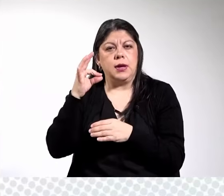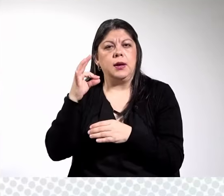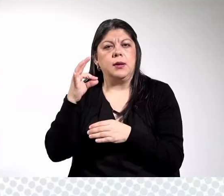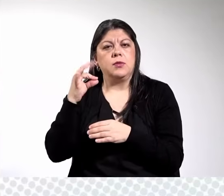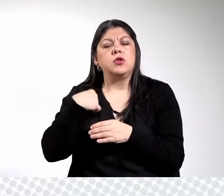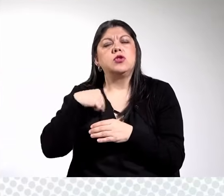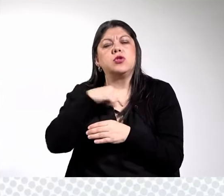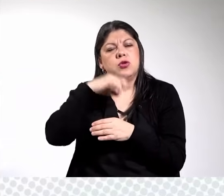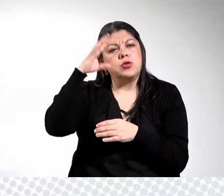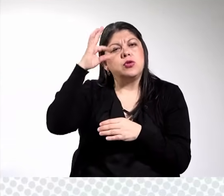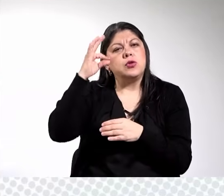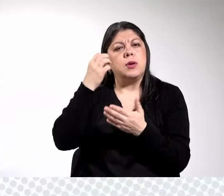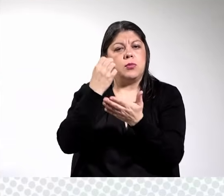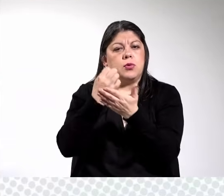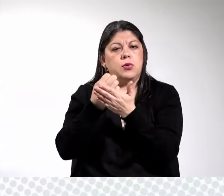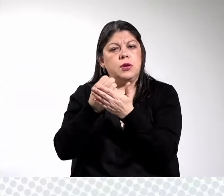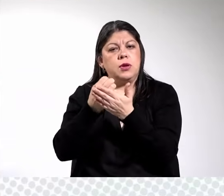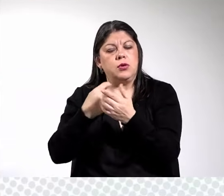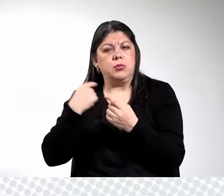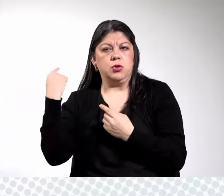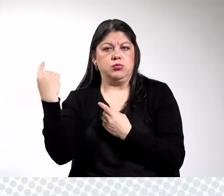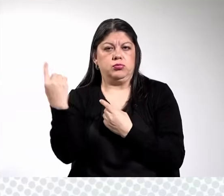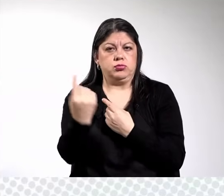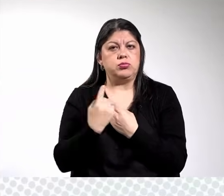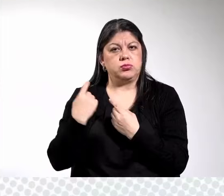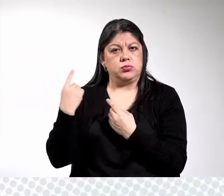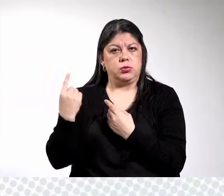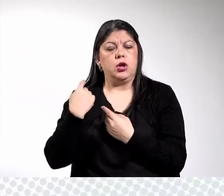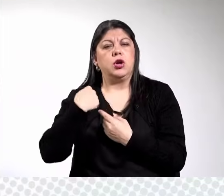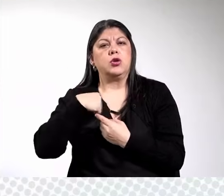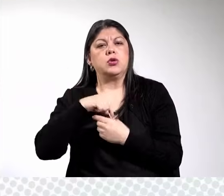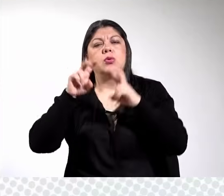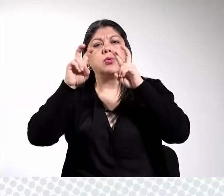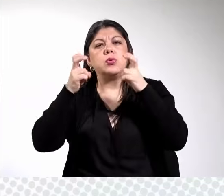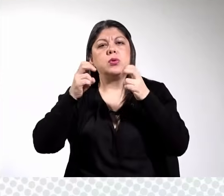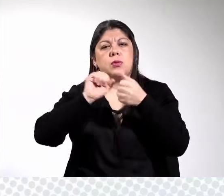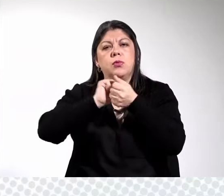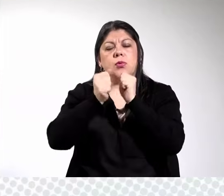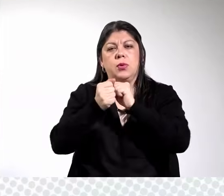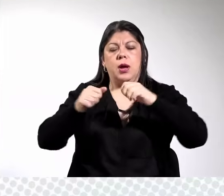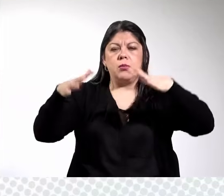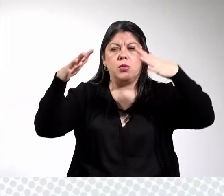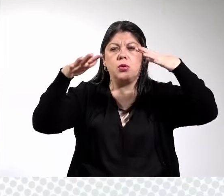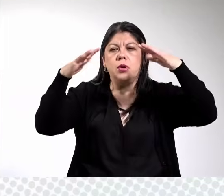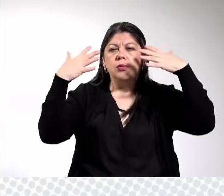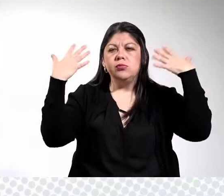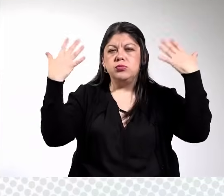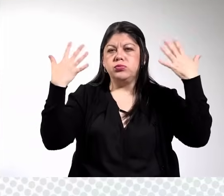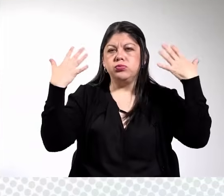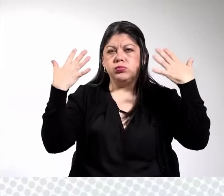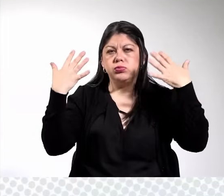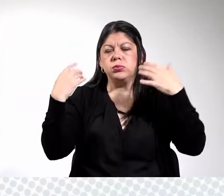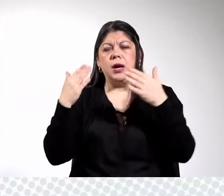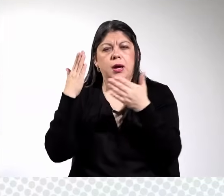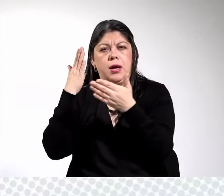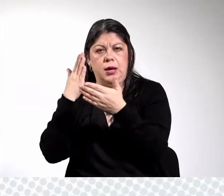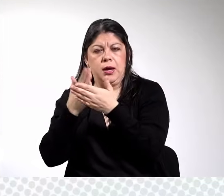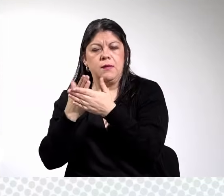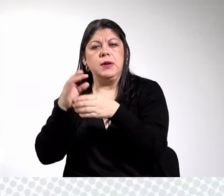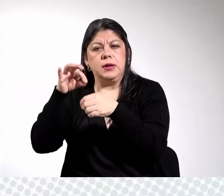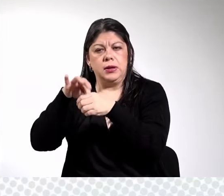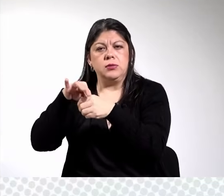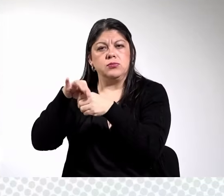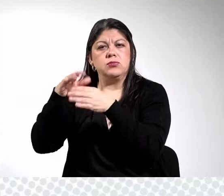Nosotros creemos en la economía circular. Tenemos un tema cambio climático donde hay mucha afectación en la